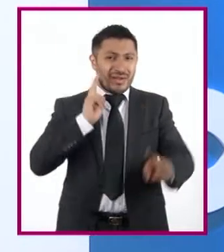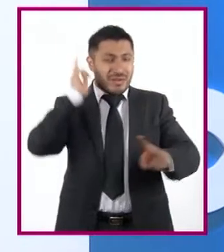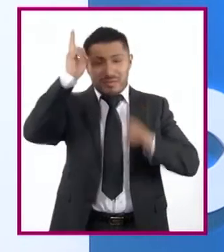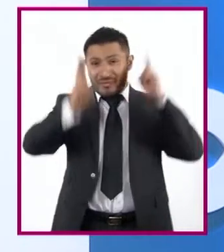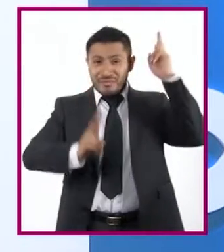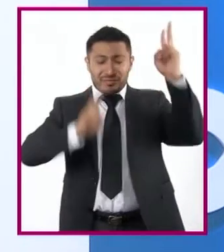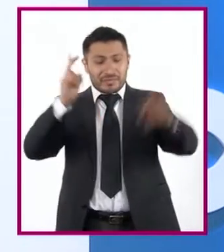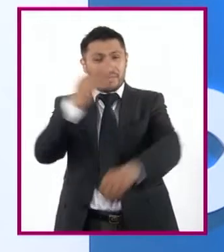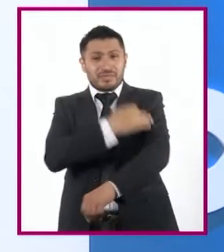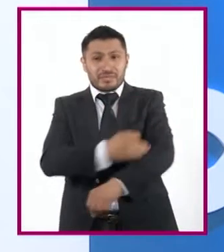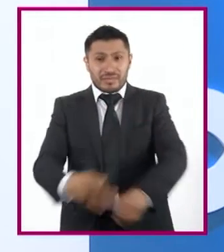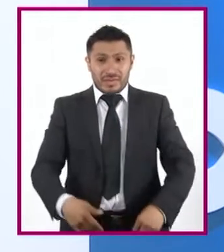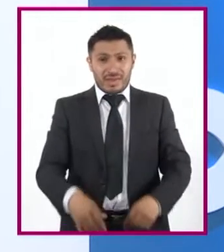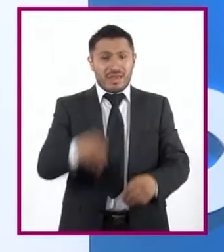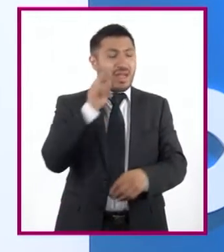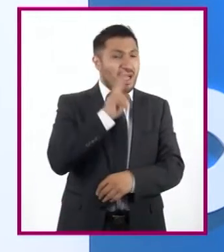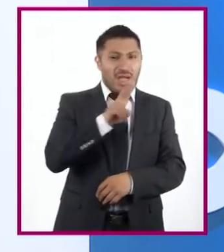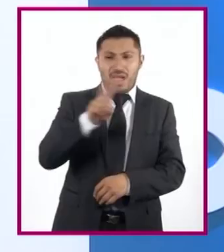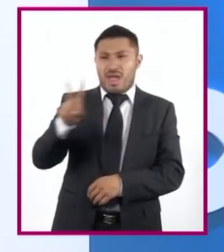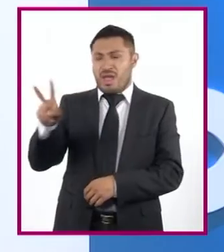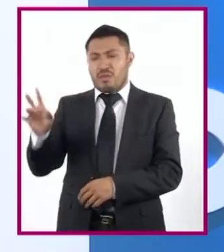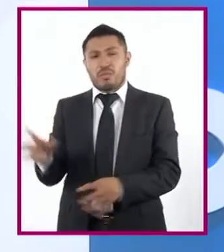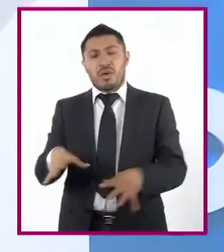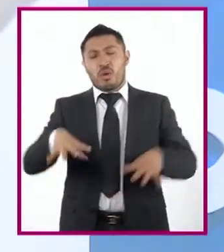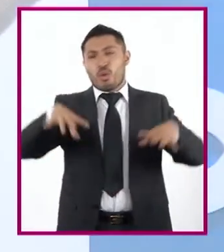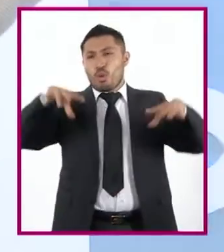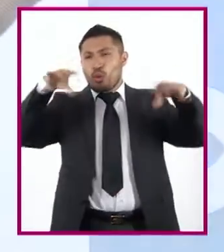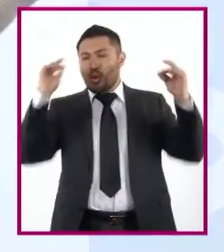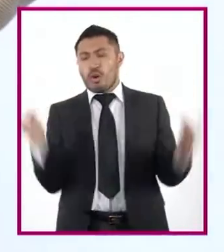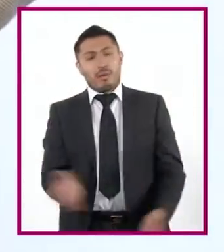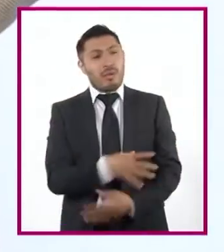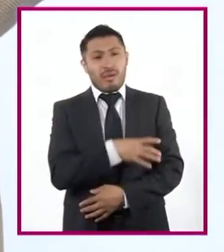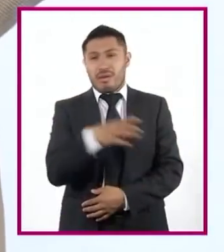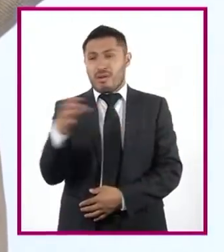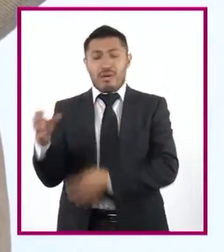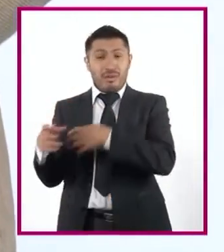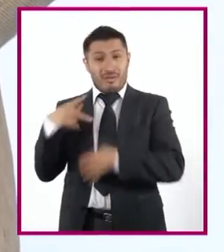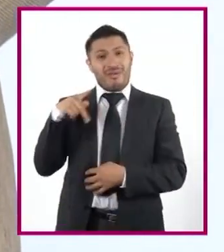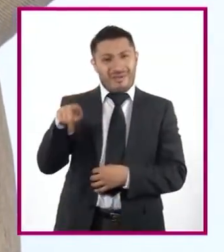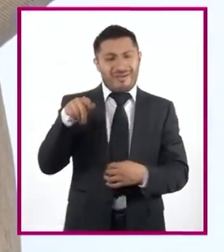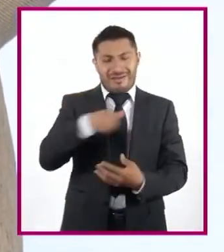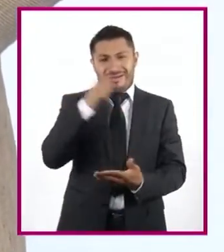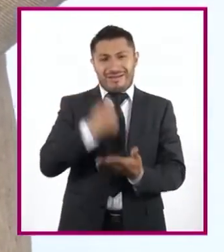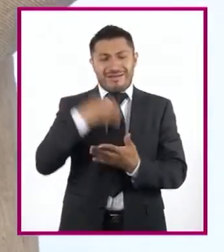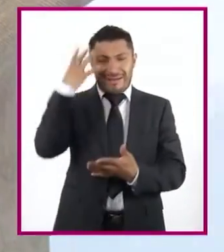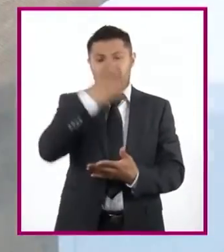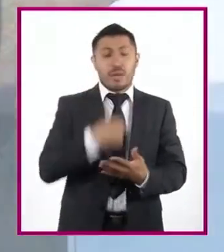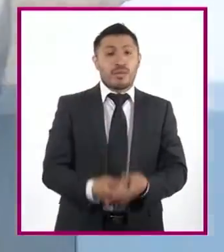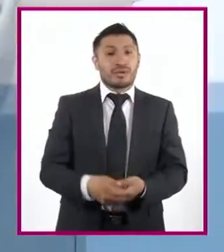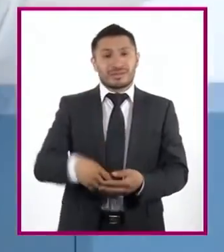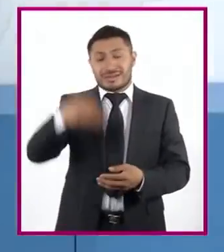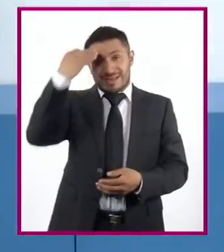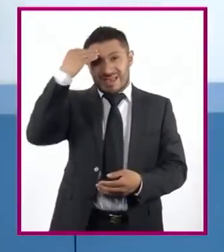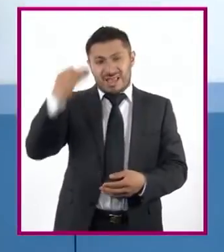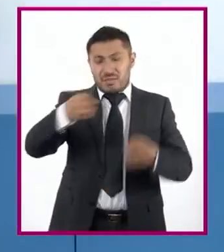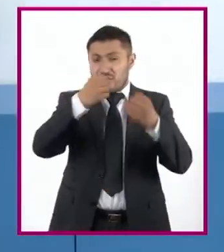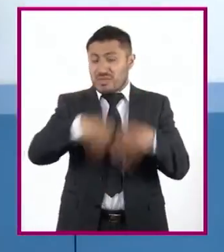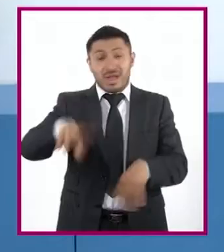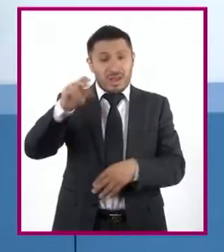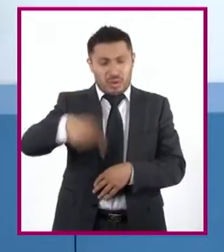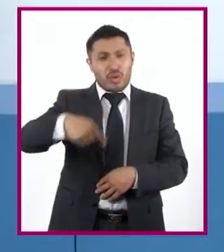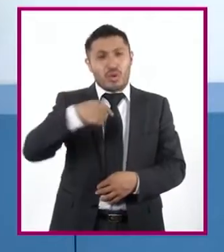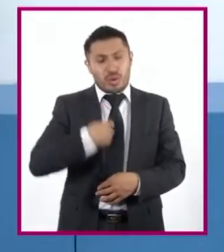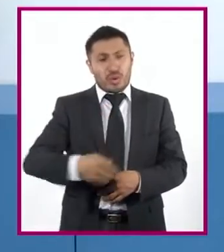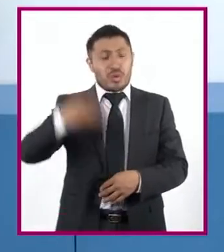bellas mezquitas y los suntuosos palacios de esa bella ciudad. Y para no perder el tiempo, me ejercito durante el